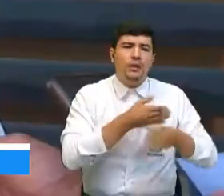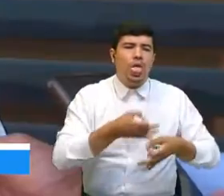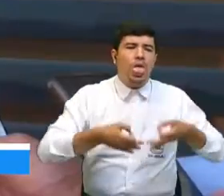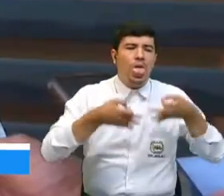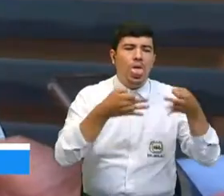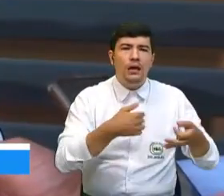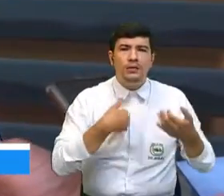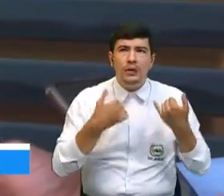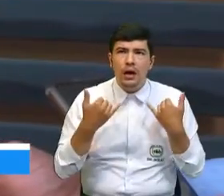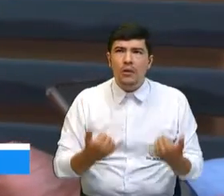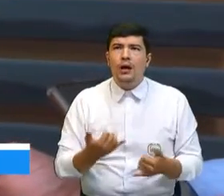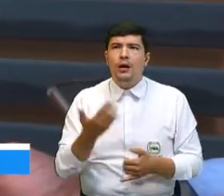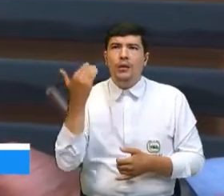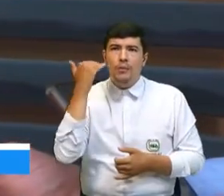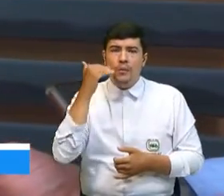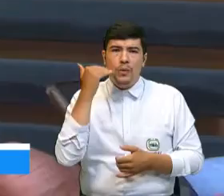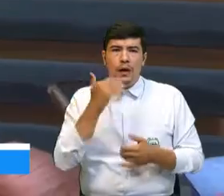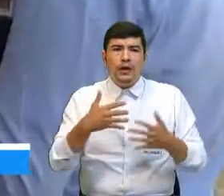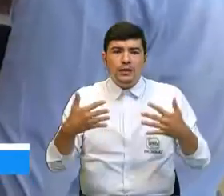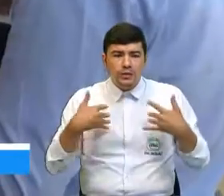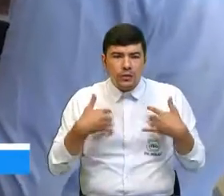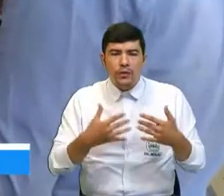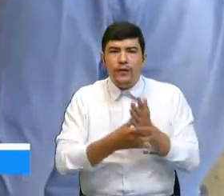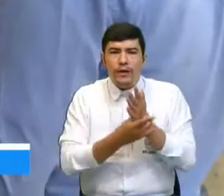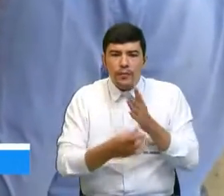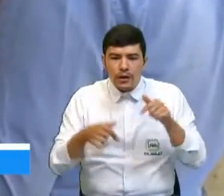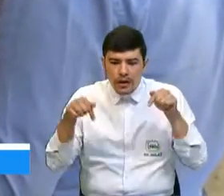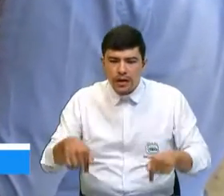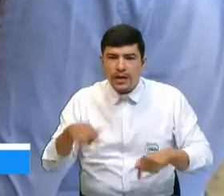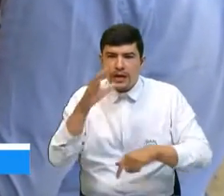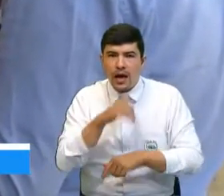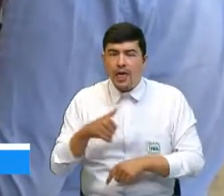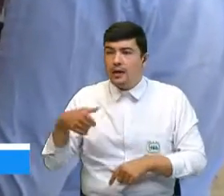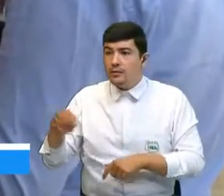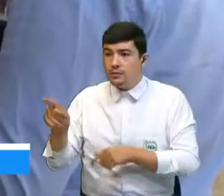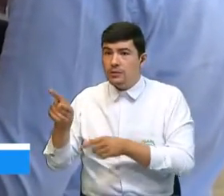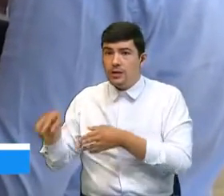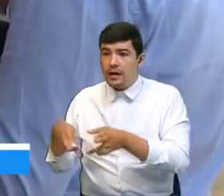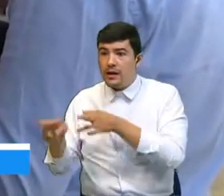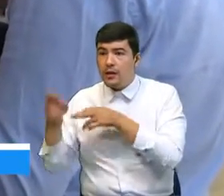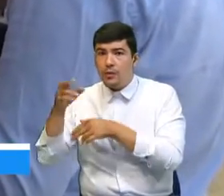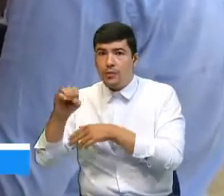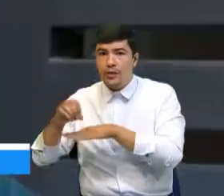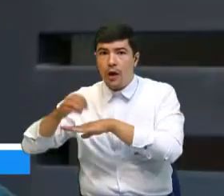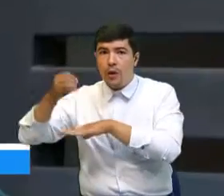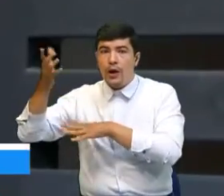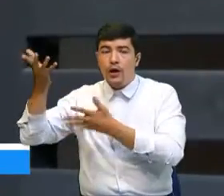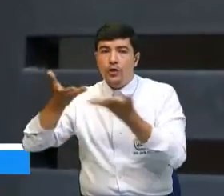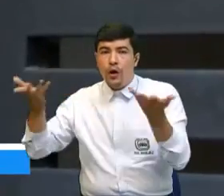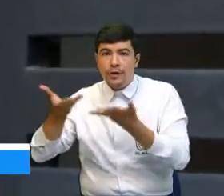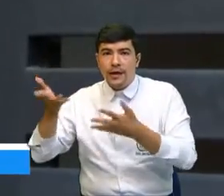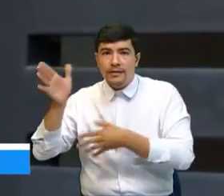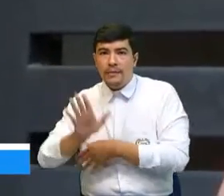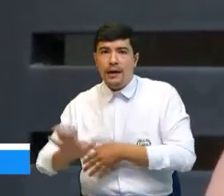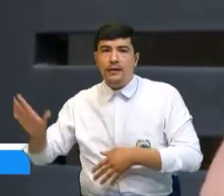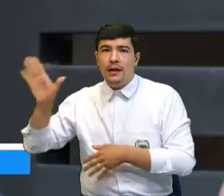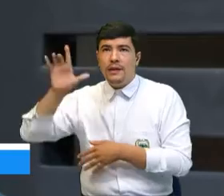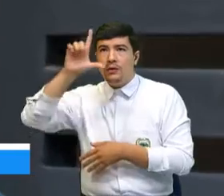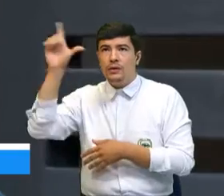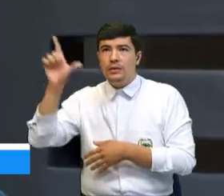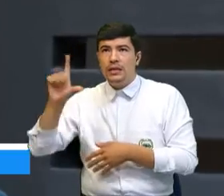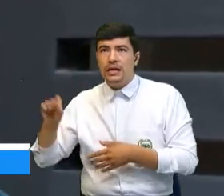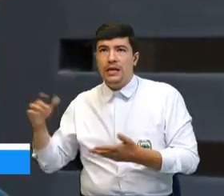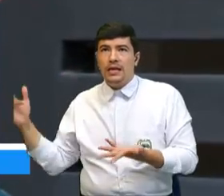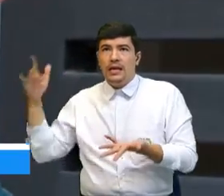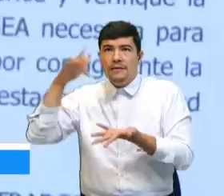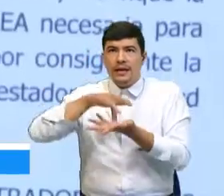mujer sufridora y pobre, estoy aquí sin nada. Ellos llegaron de Río de Oro en el departamento del Cesar y llevan 6 meses en